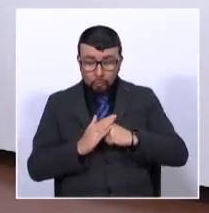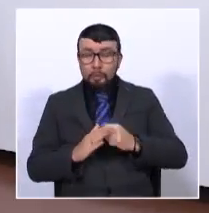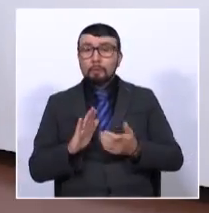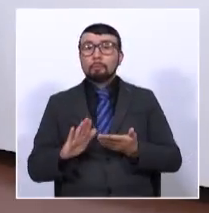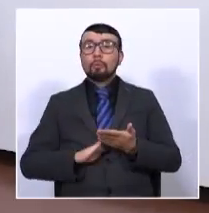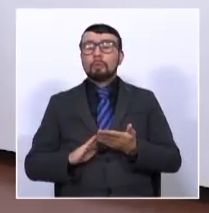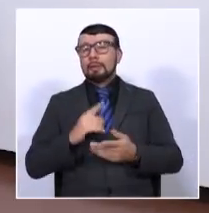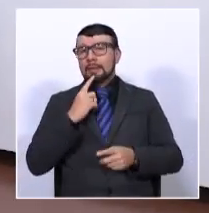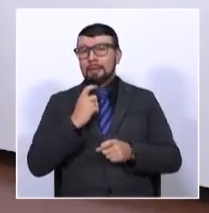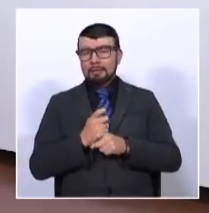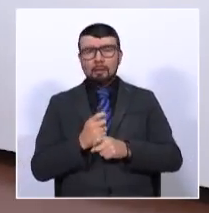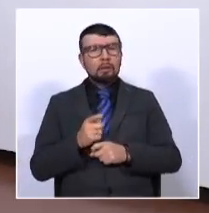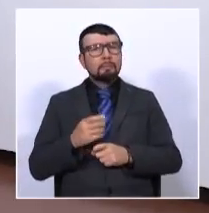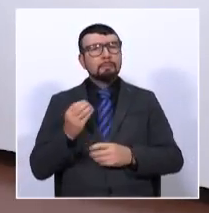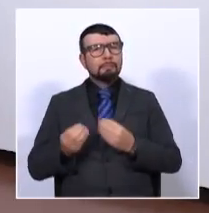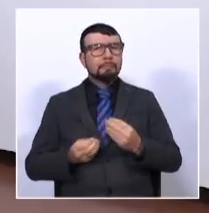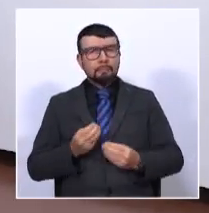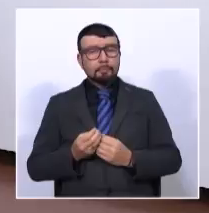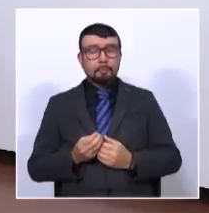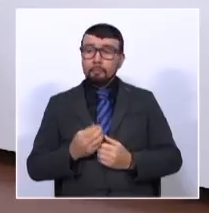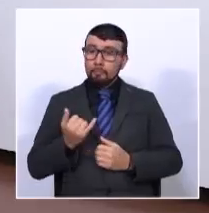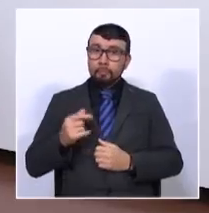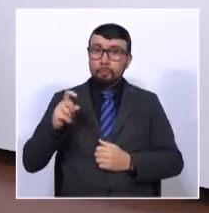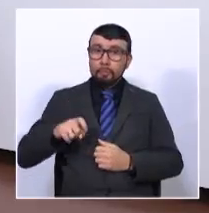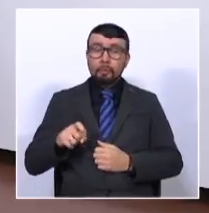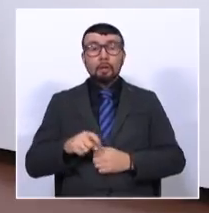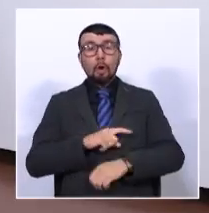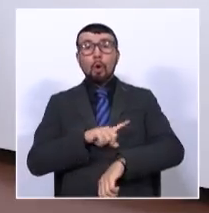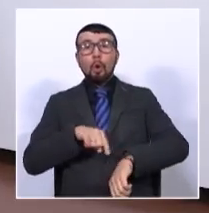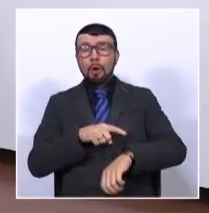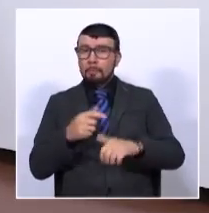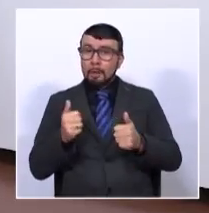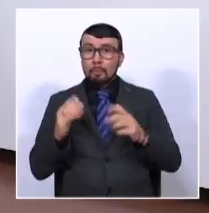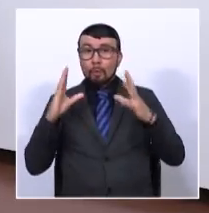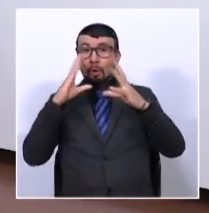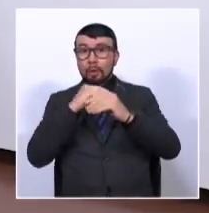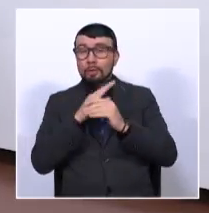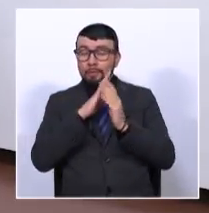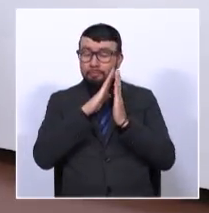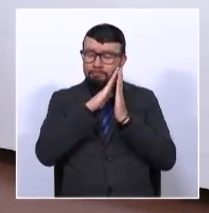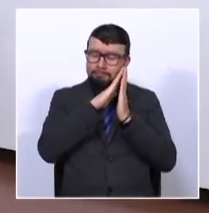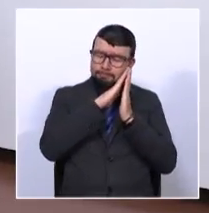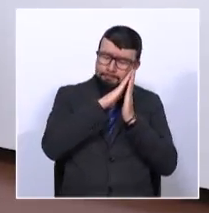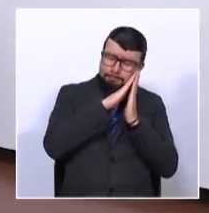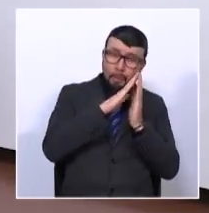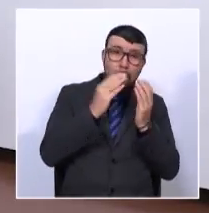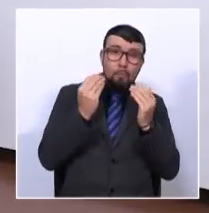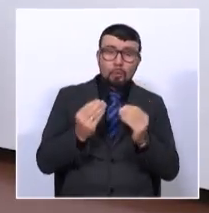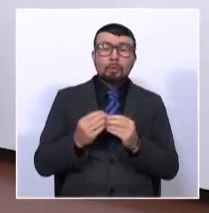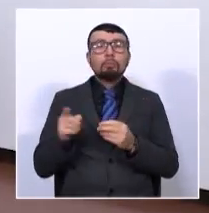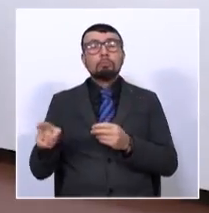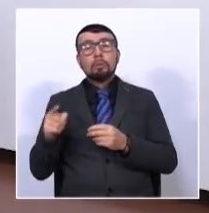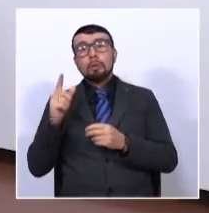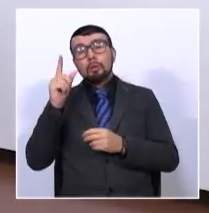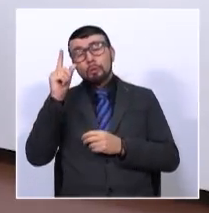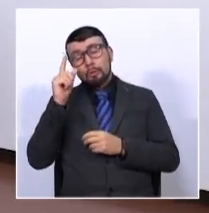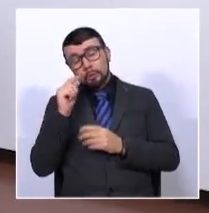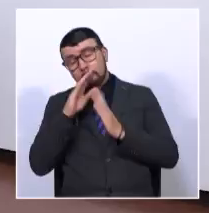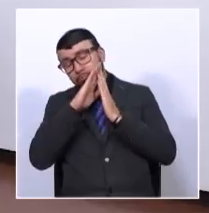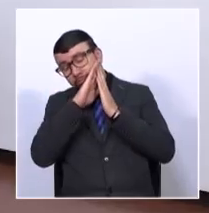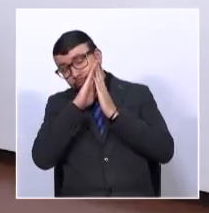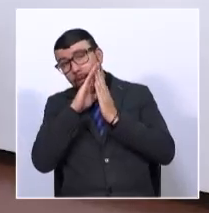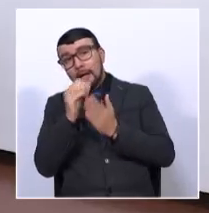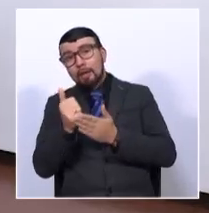memoria en este momento, es tener unas buenas horas de descanso nocturno, el sueño. El sueño cumple dos funciones, que son